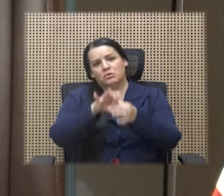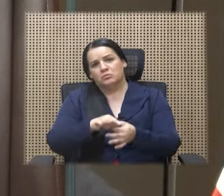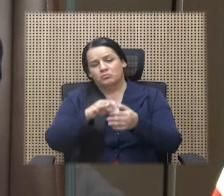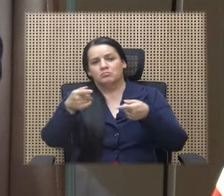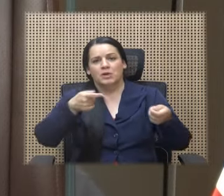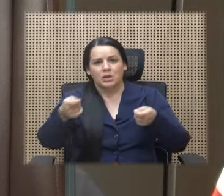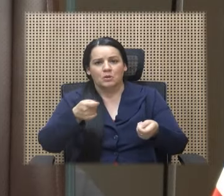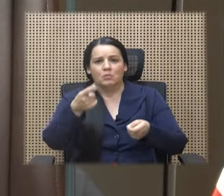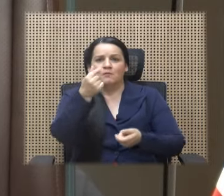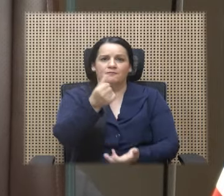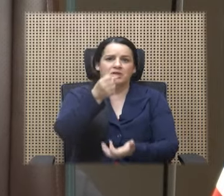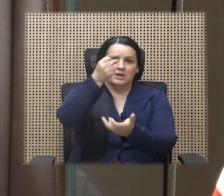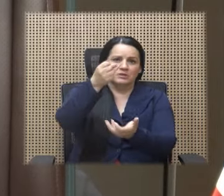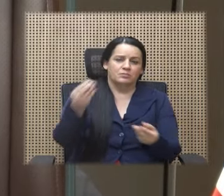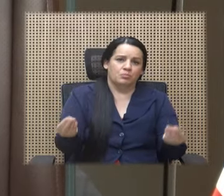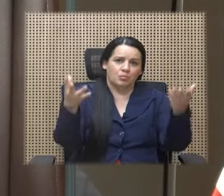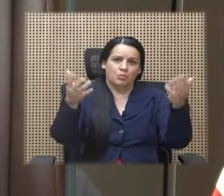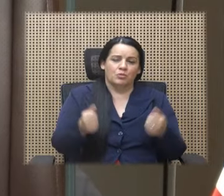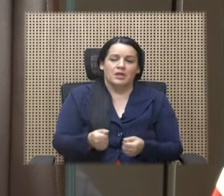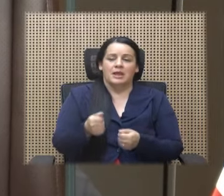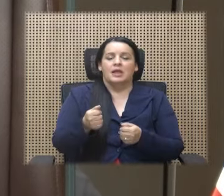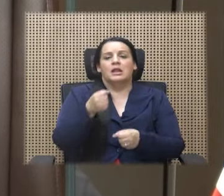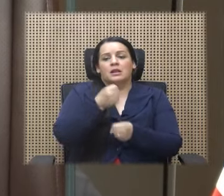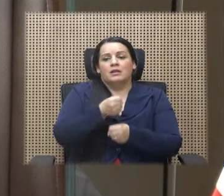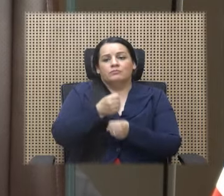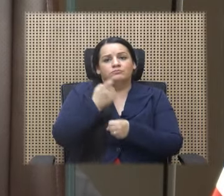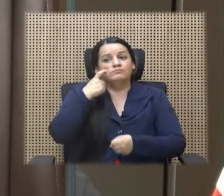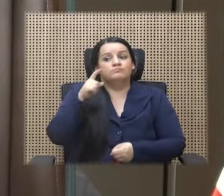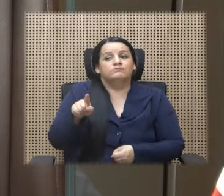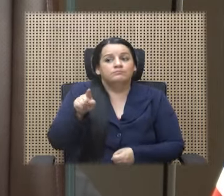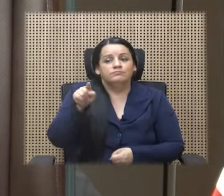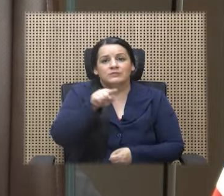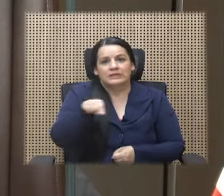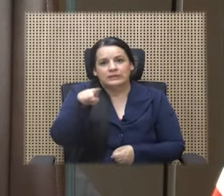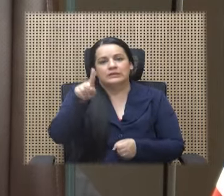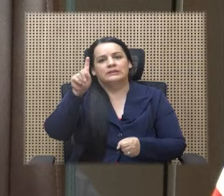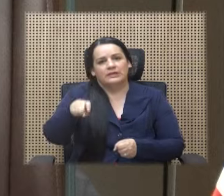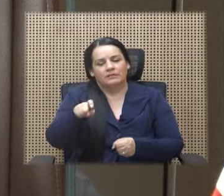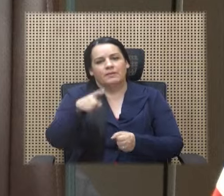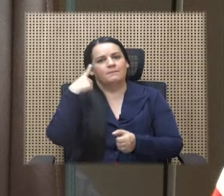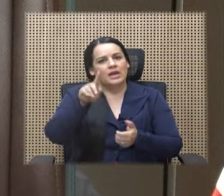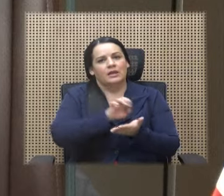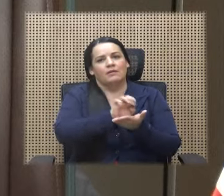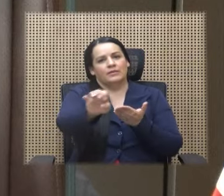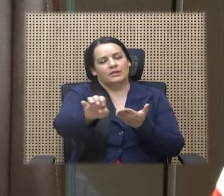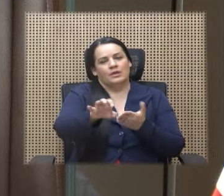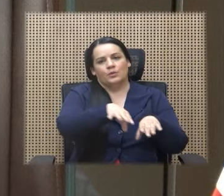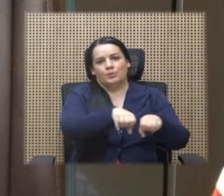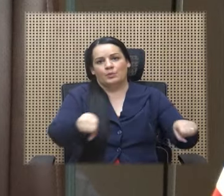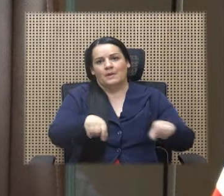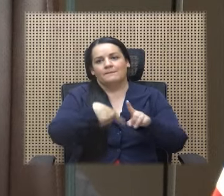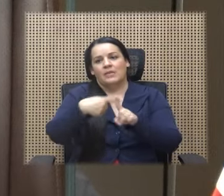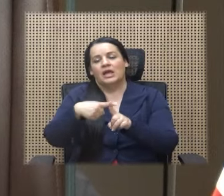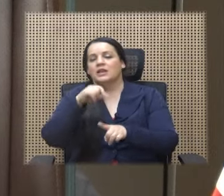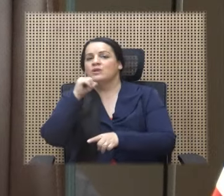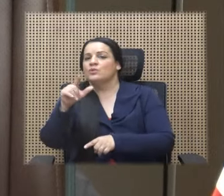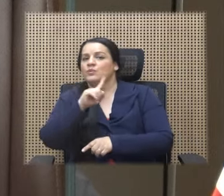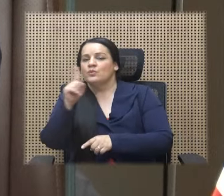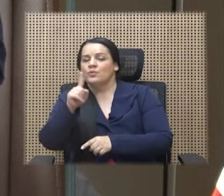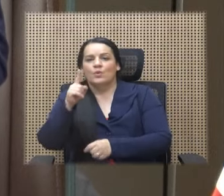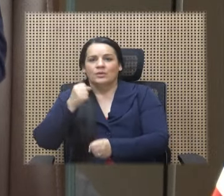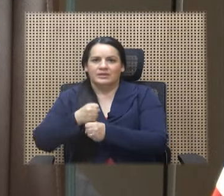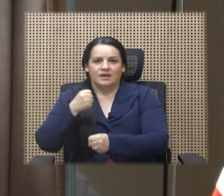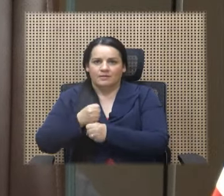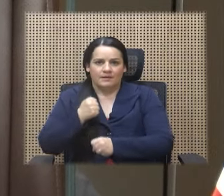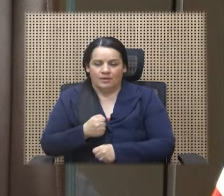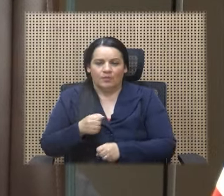las finanzas públicas la labor de fiscalización tiene que ser para combatir la corrupción y la ineficiencia pero no para hac tropiezo